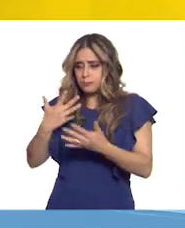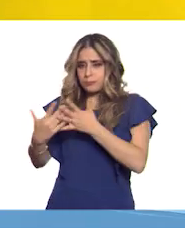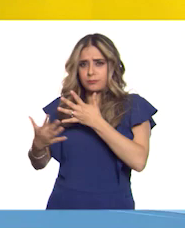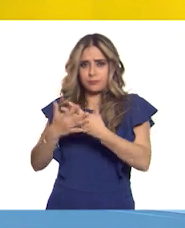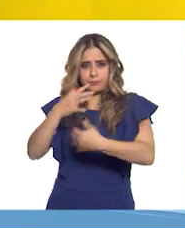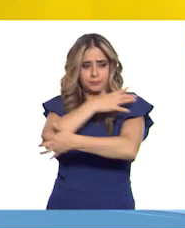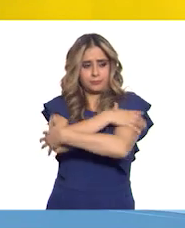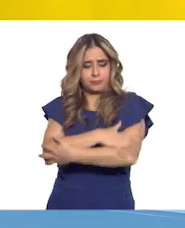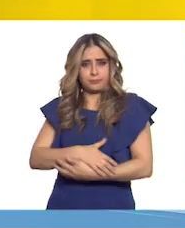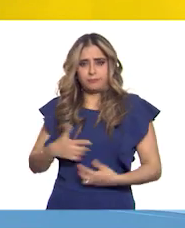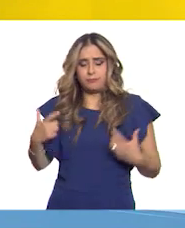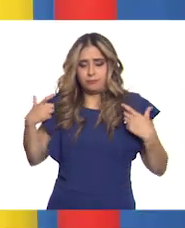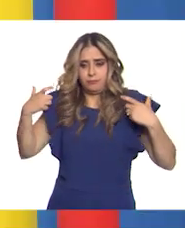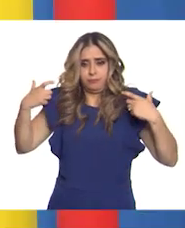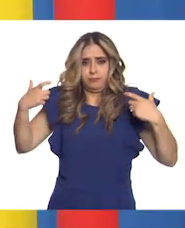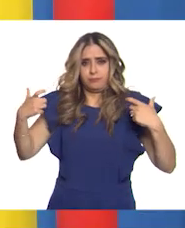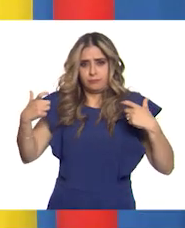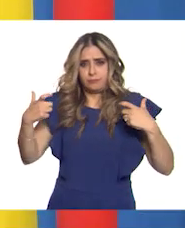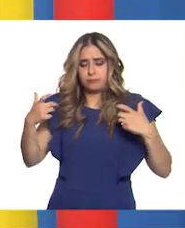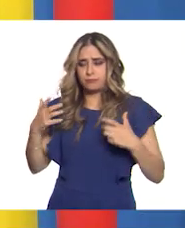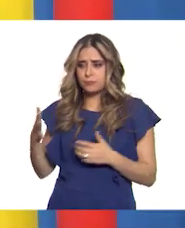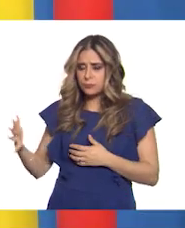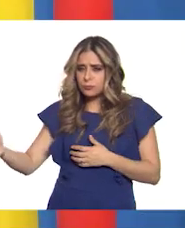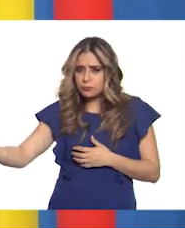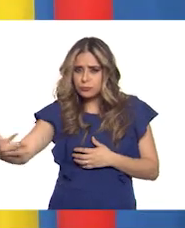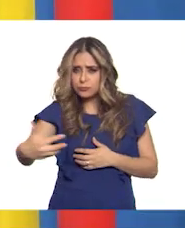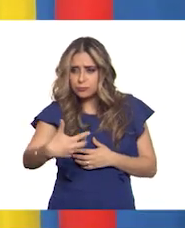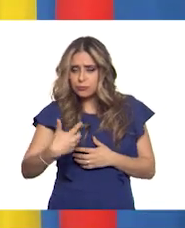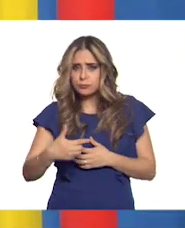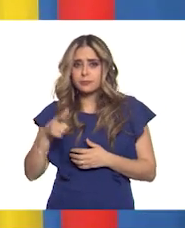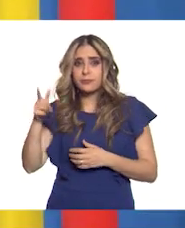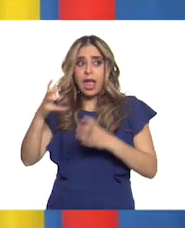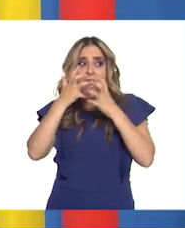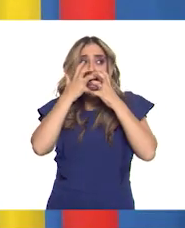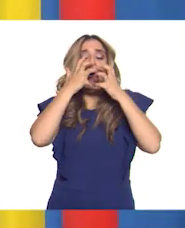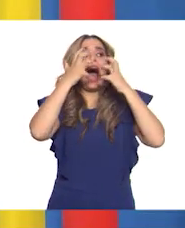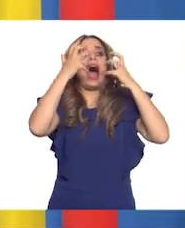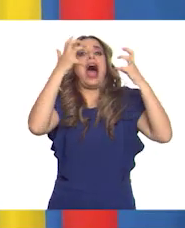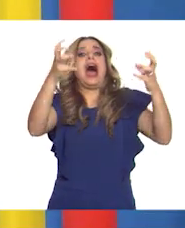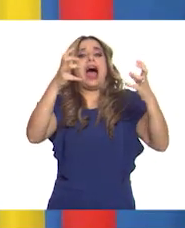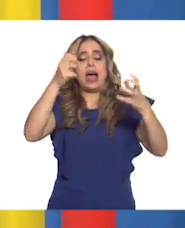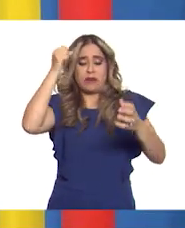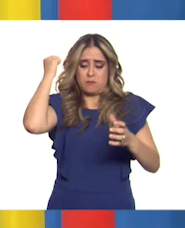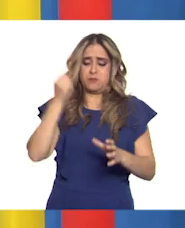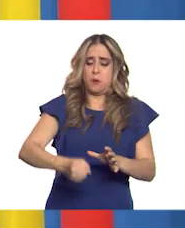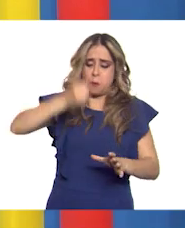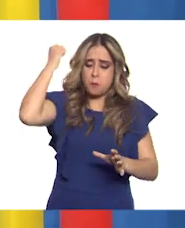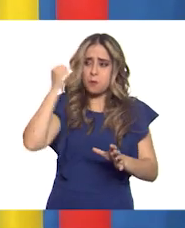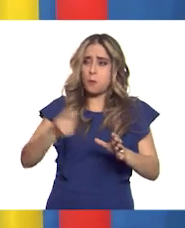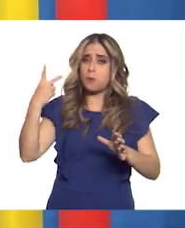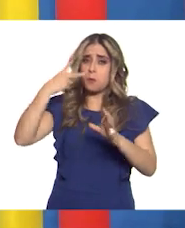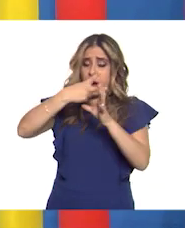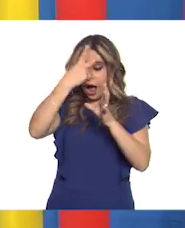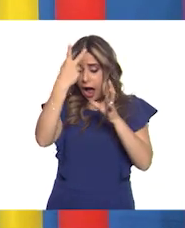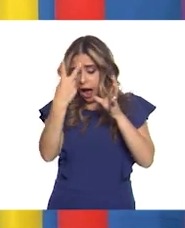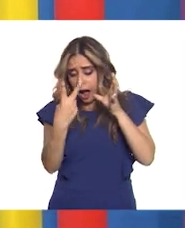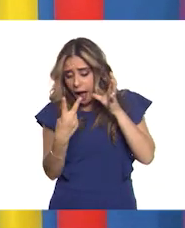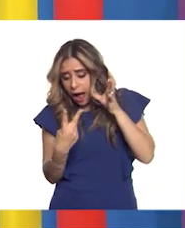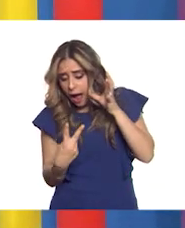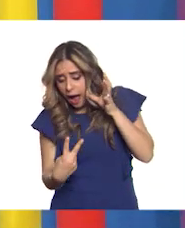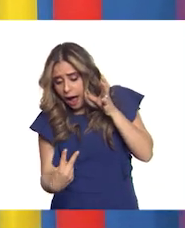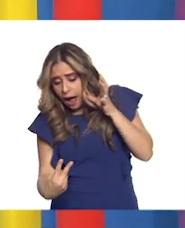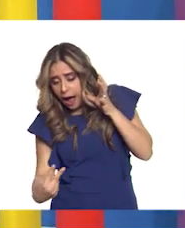tan musculoso, gritó, golpeé el suelo, descendimos. Arriba quedó el